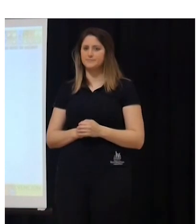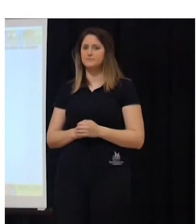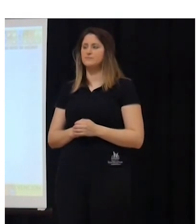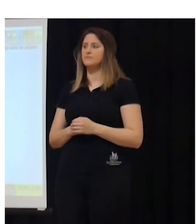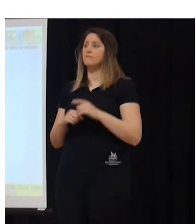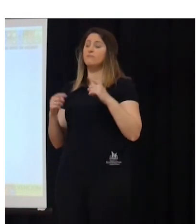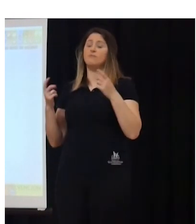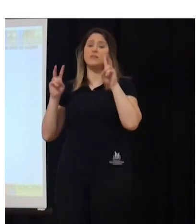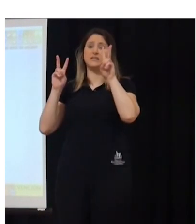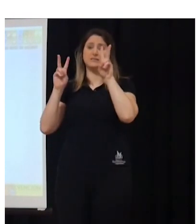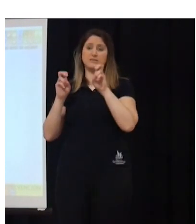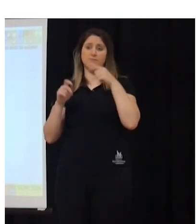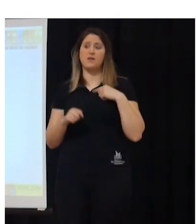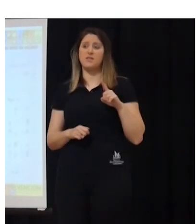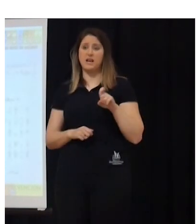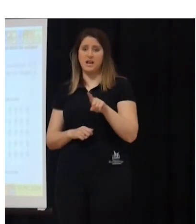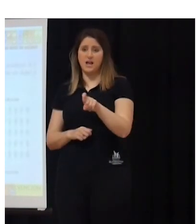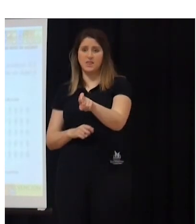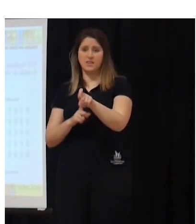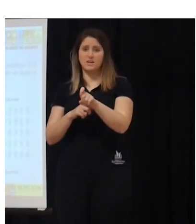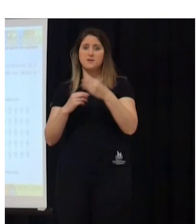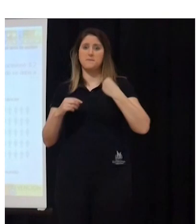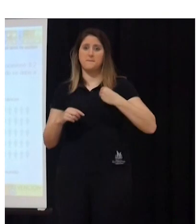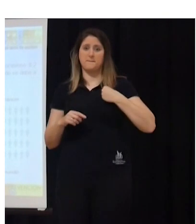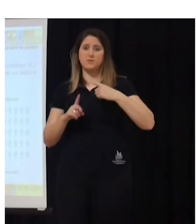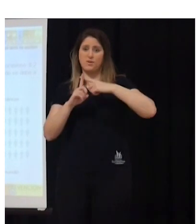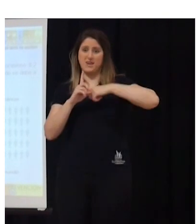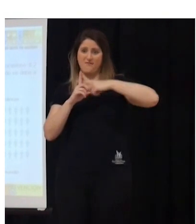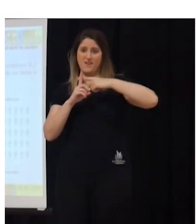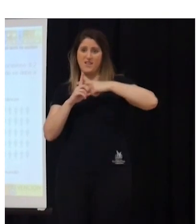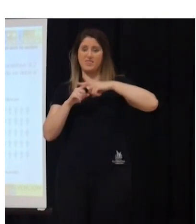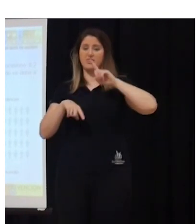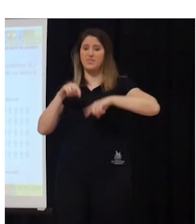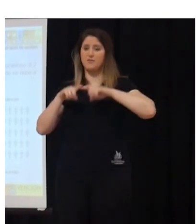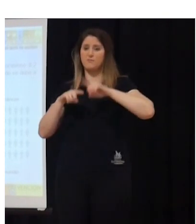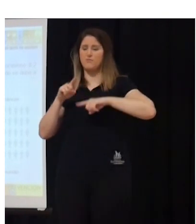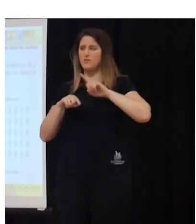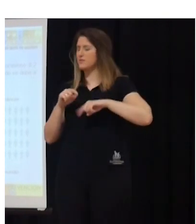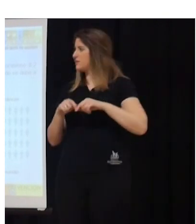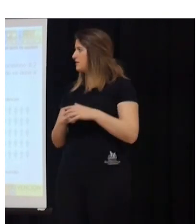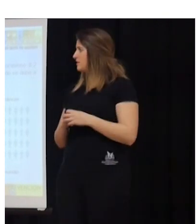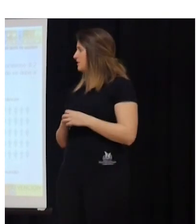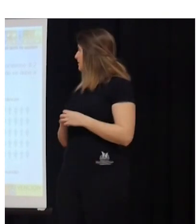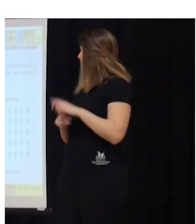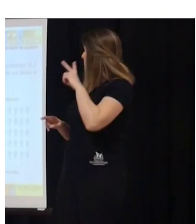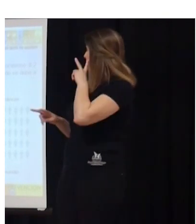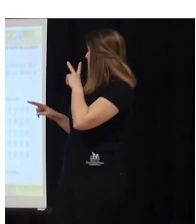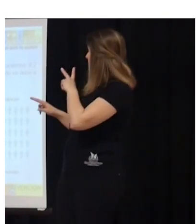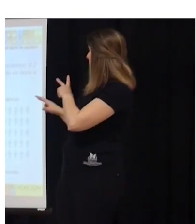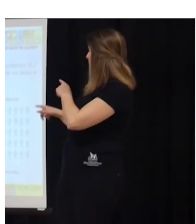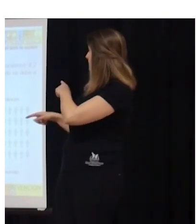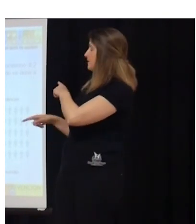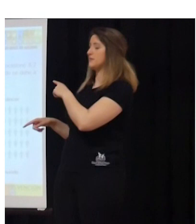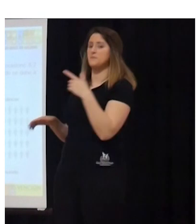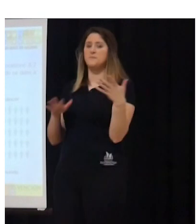Respecto a la importancia del cáncer, la magnitud del mismo, pues no sé si son capaces de apreciarlo, pero